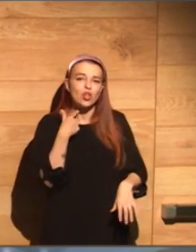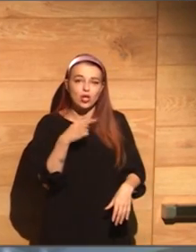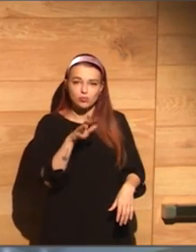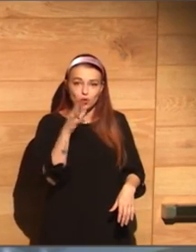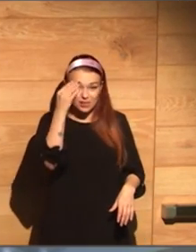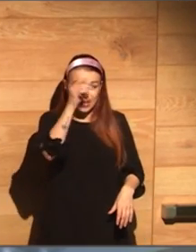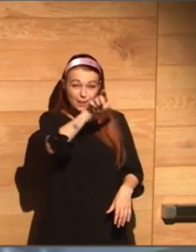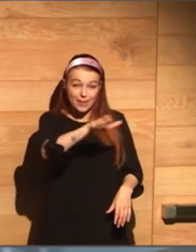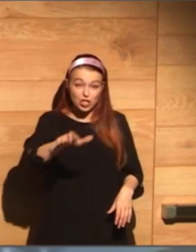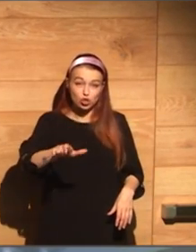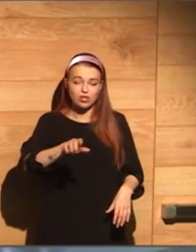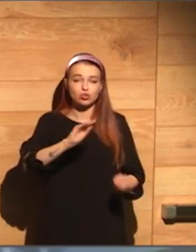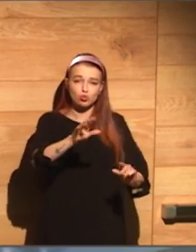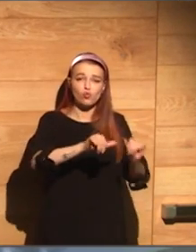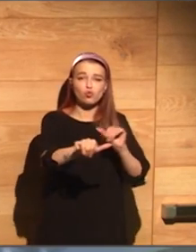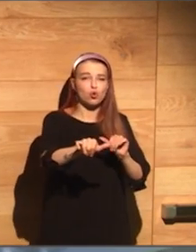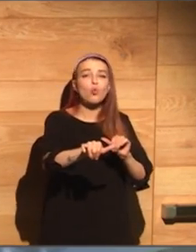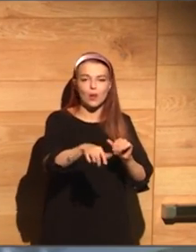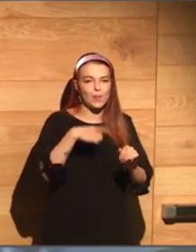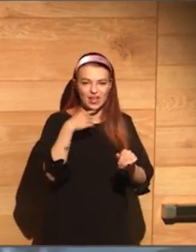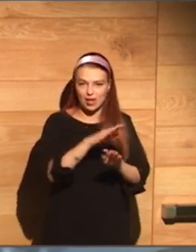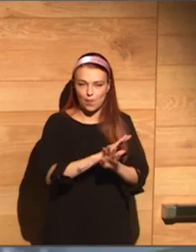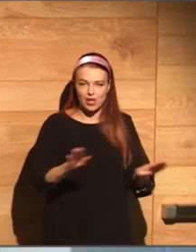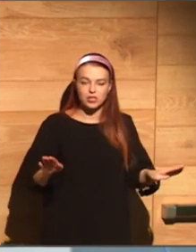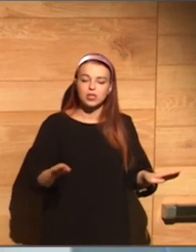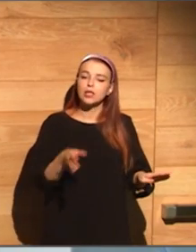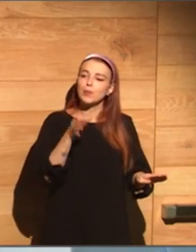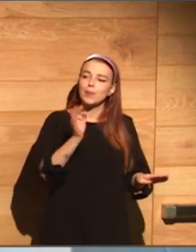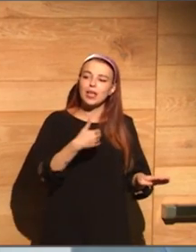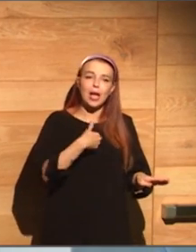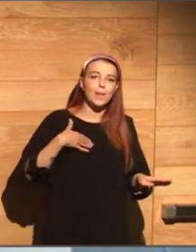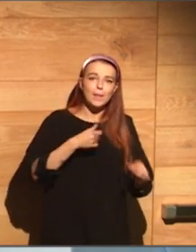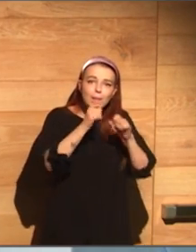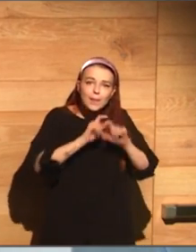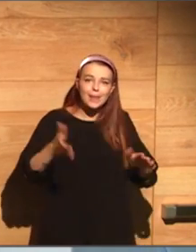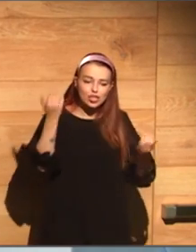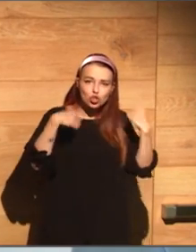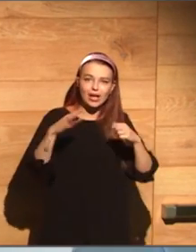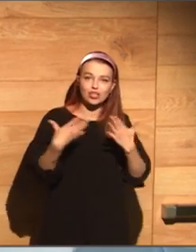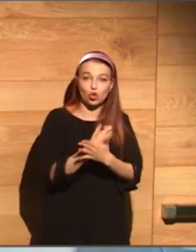un poco contradictorio, creo, porque es verdad que todos los personajes, todos, el 100%, por no decir más,